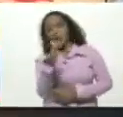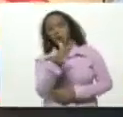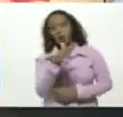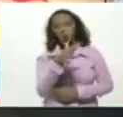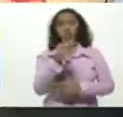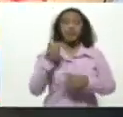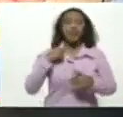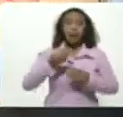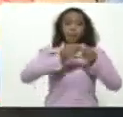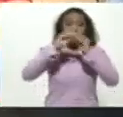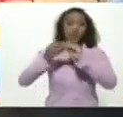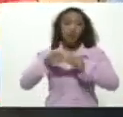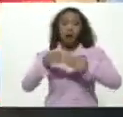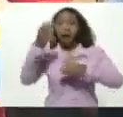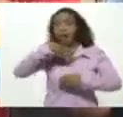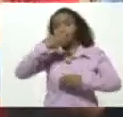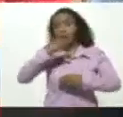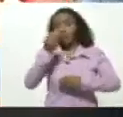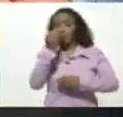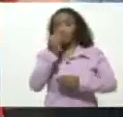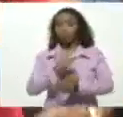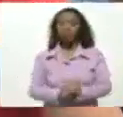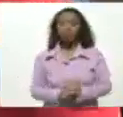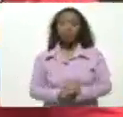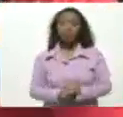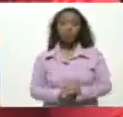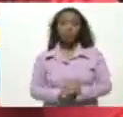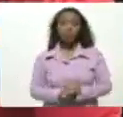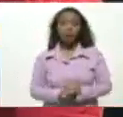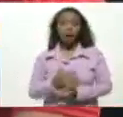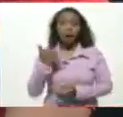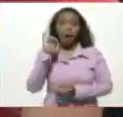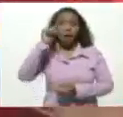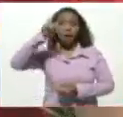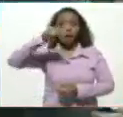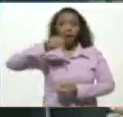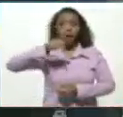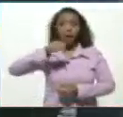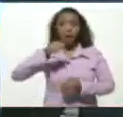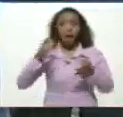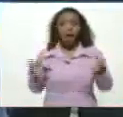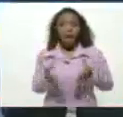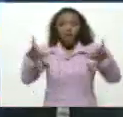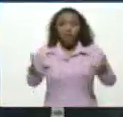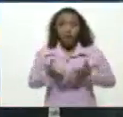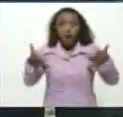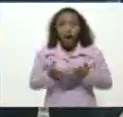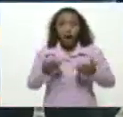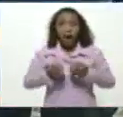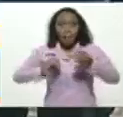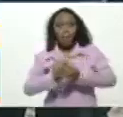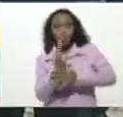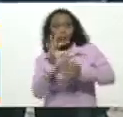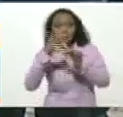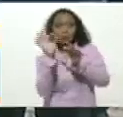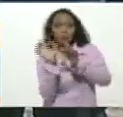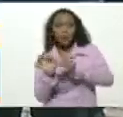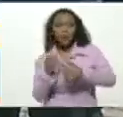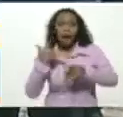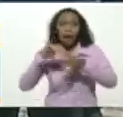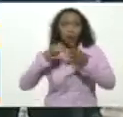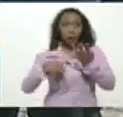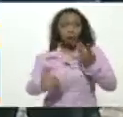de hortaliza. Presidente. Lo cual tenemos aquí lechuga, cilantro, montes botánicos,